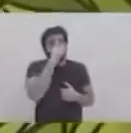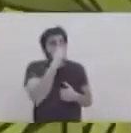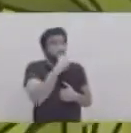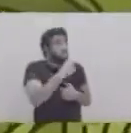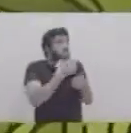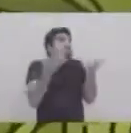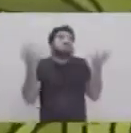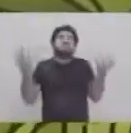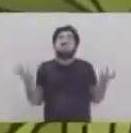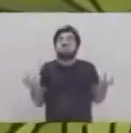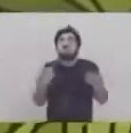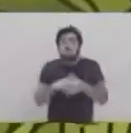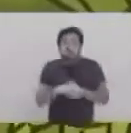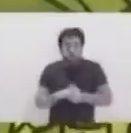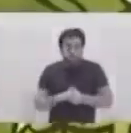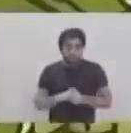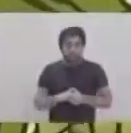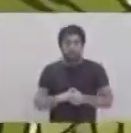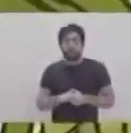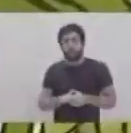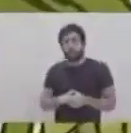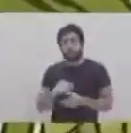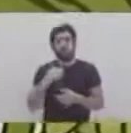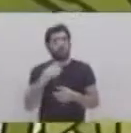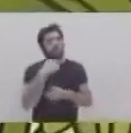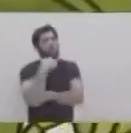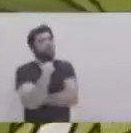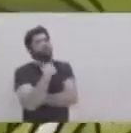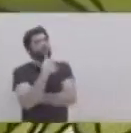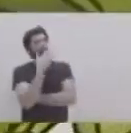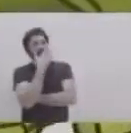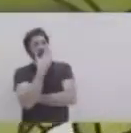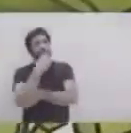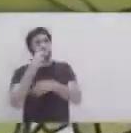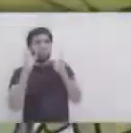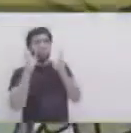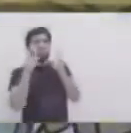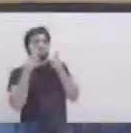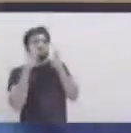nada. La hormiga